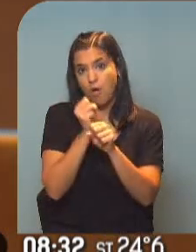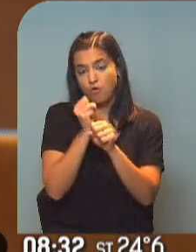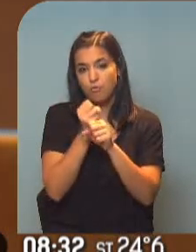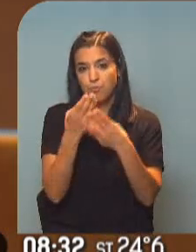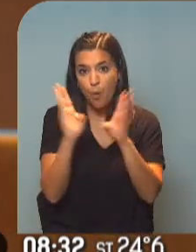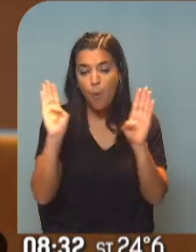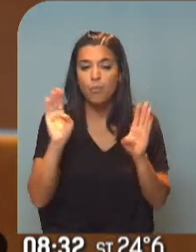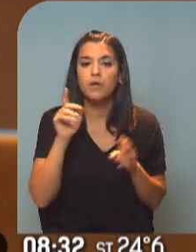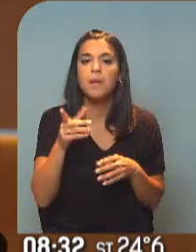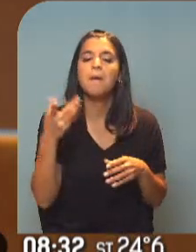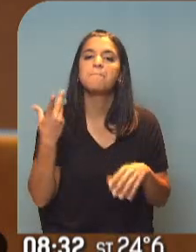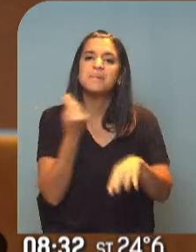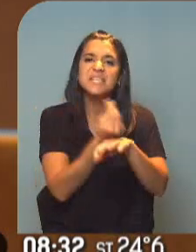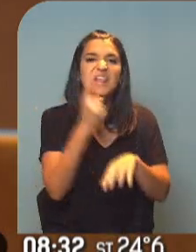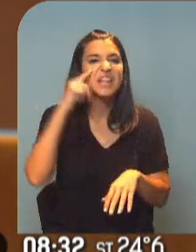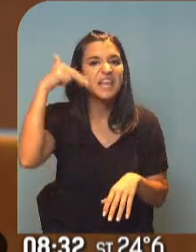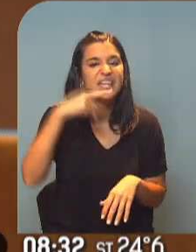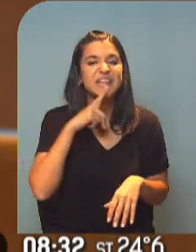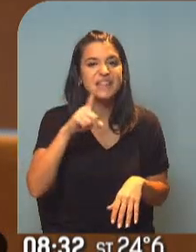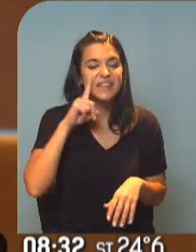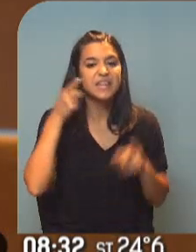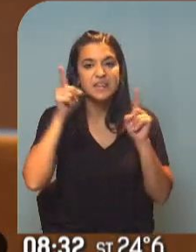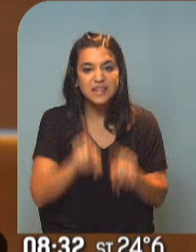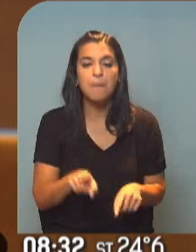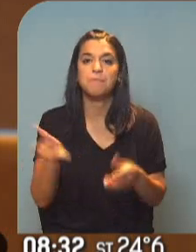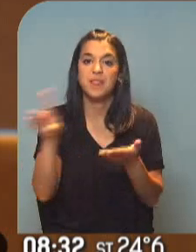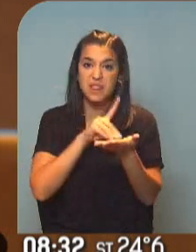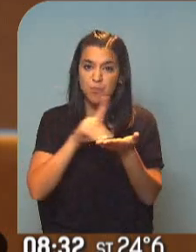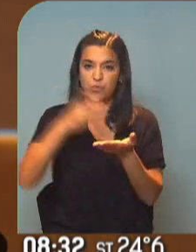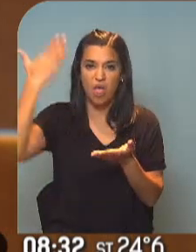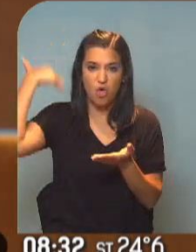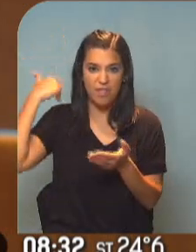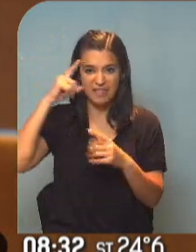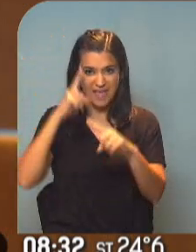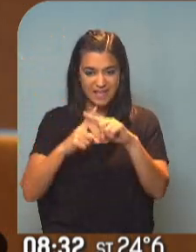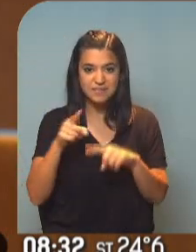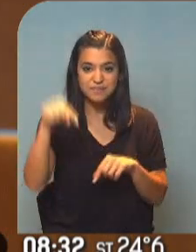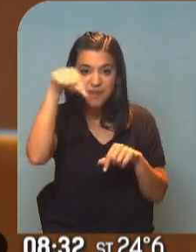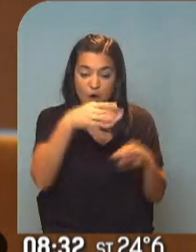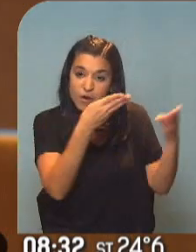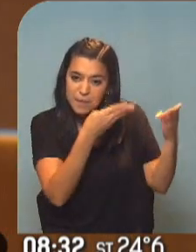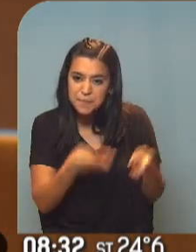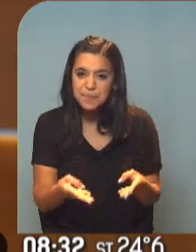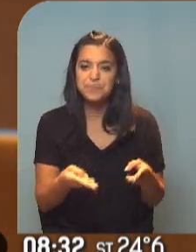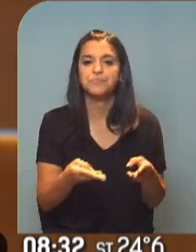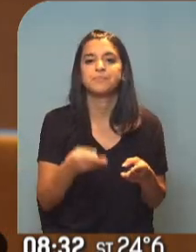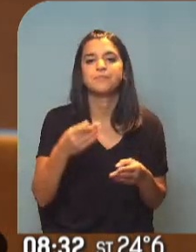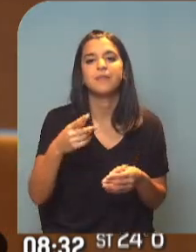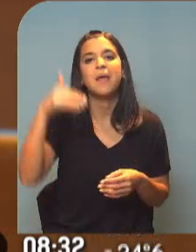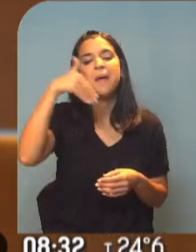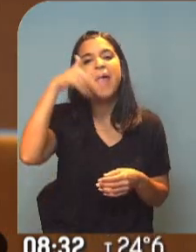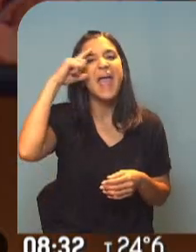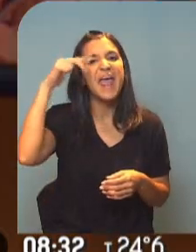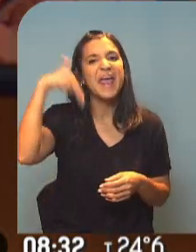presidente del intt y que ha trabajado incluso como diputado nacional es que vamos a darle la atención necesaria a enrique